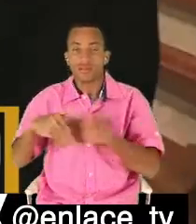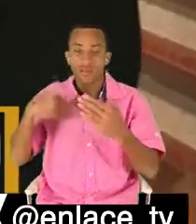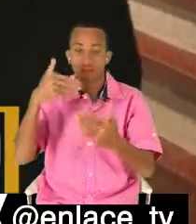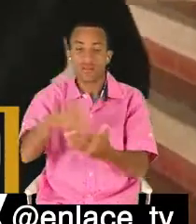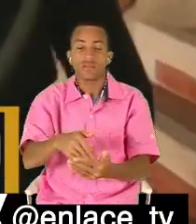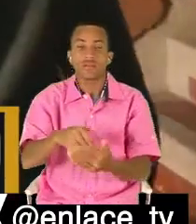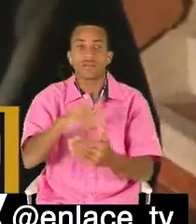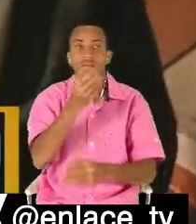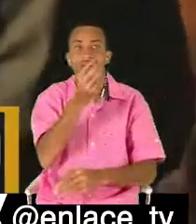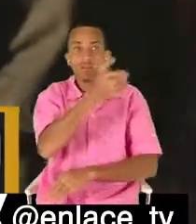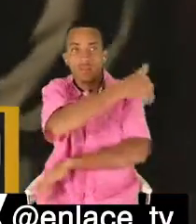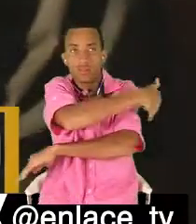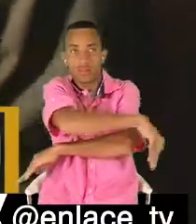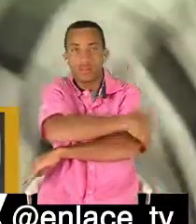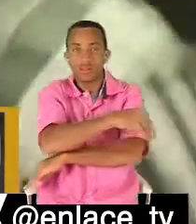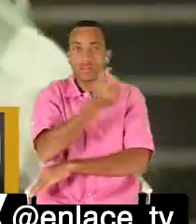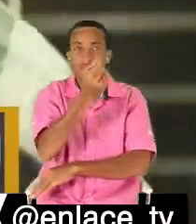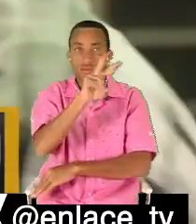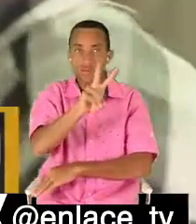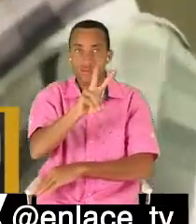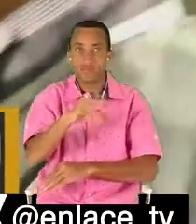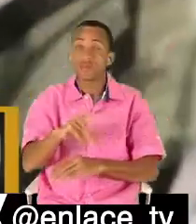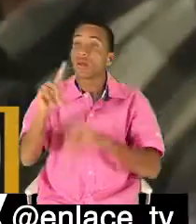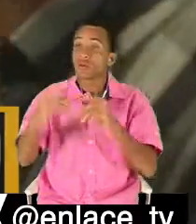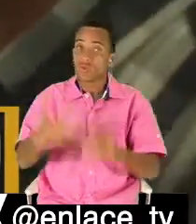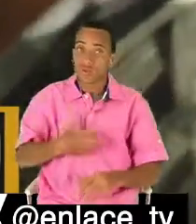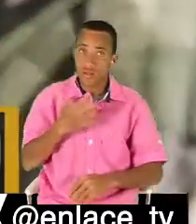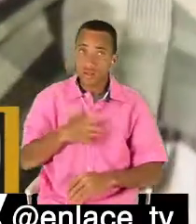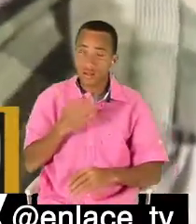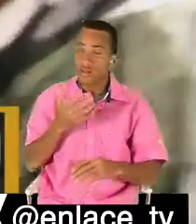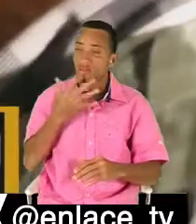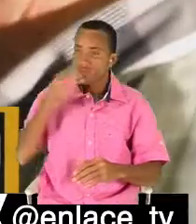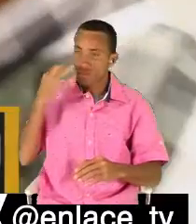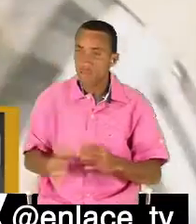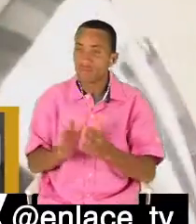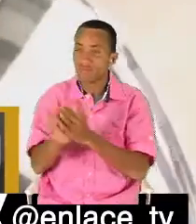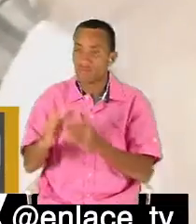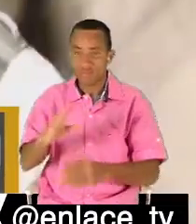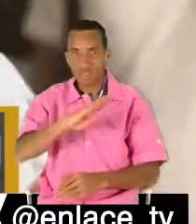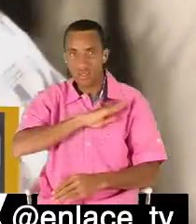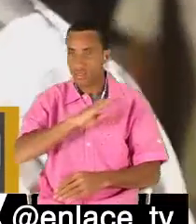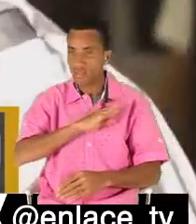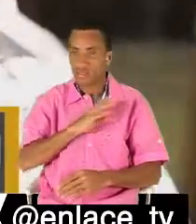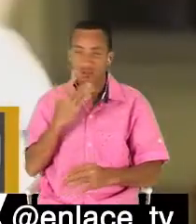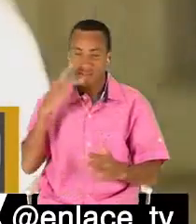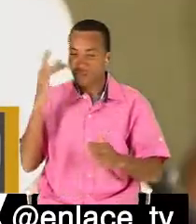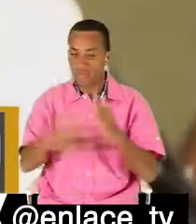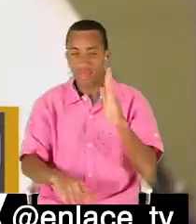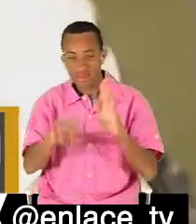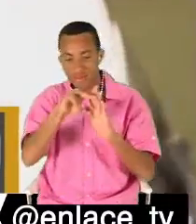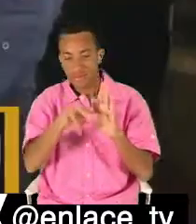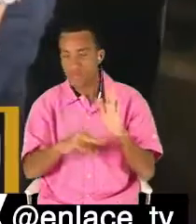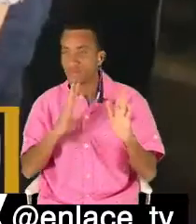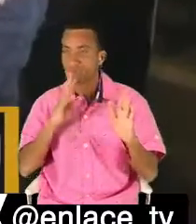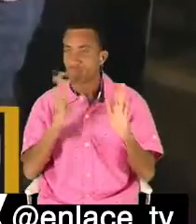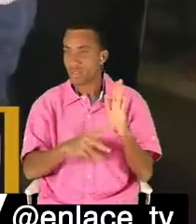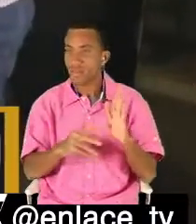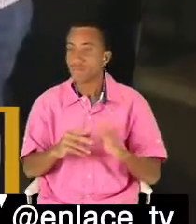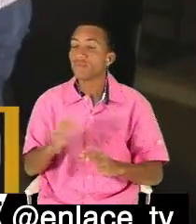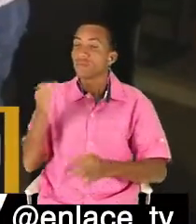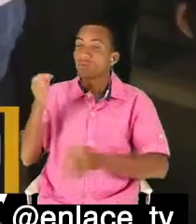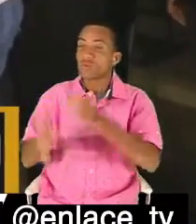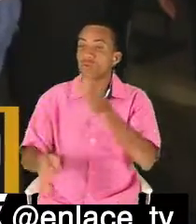inspecciones judiciales comenzaron a raíz de quejas de ciudadanos quienes aseguraban que el alcalde no estaba cumpliendo con las sentencias. Sin embargo, el juez